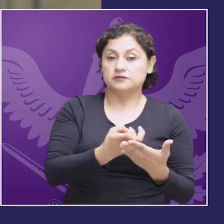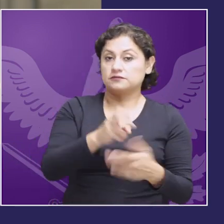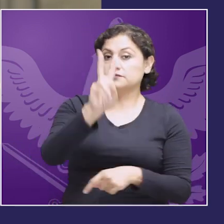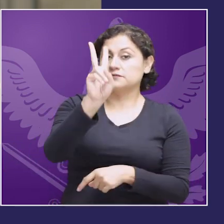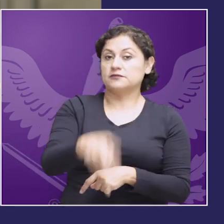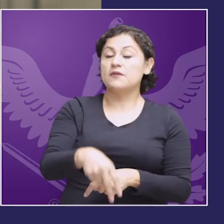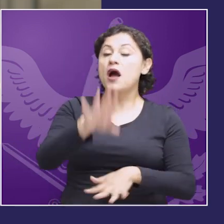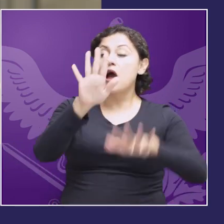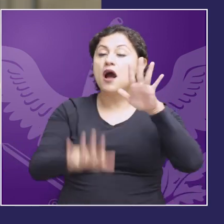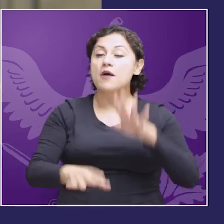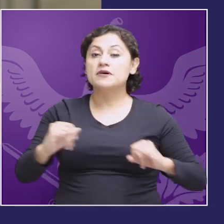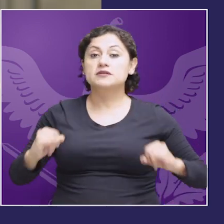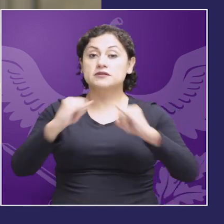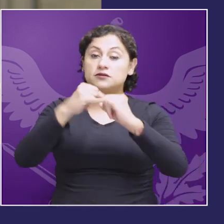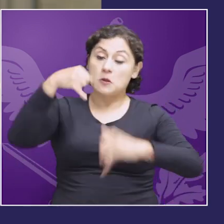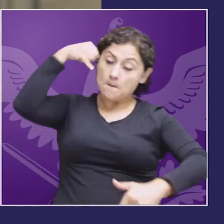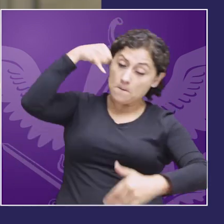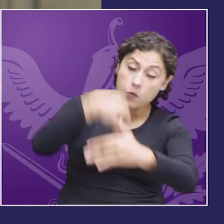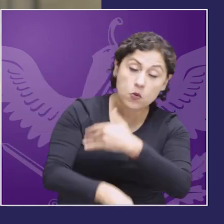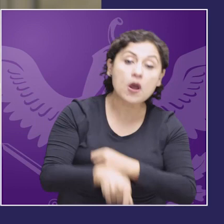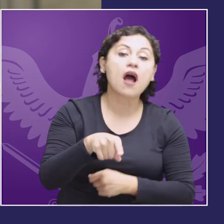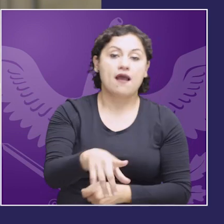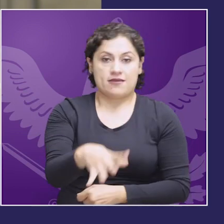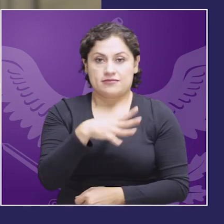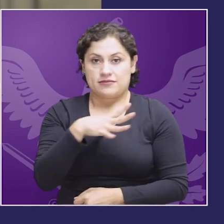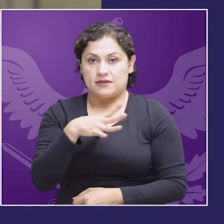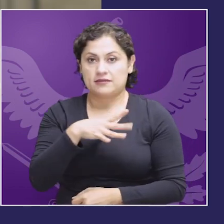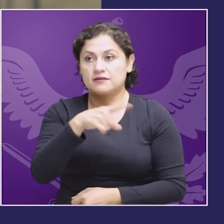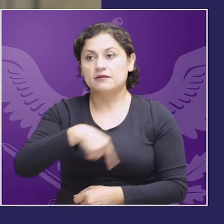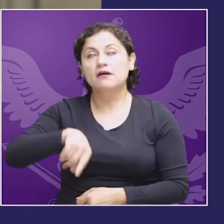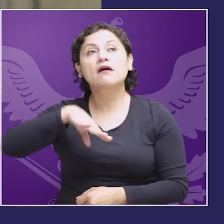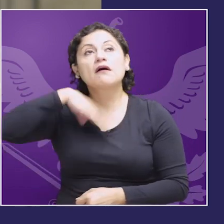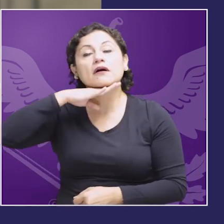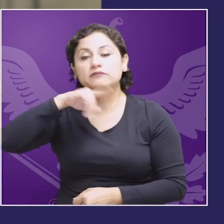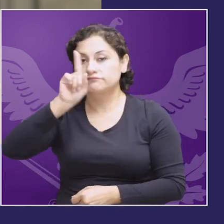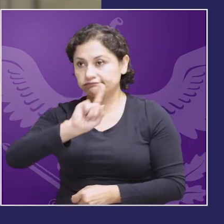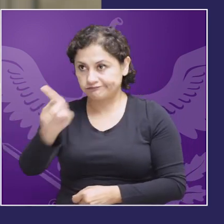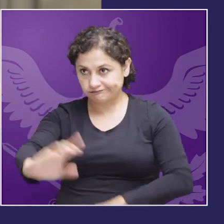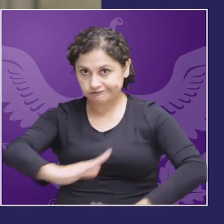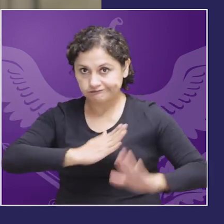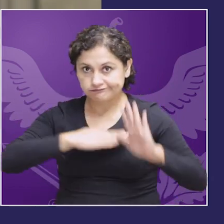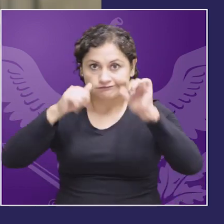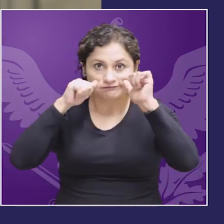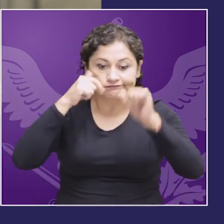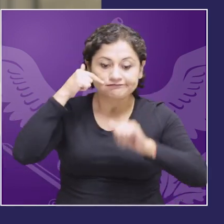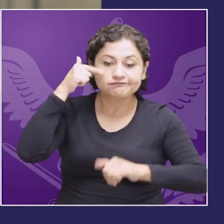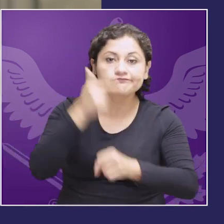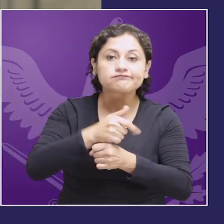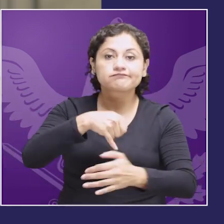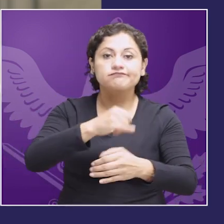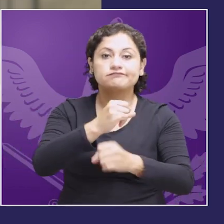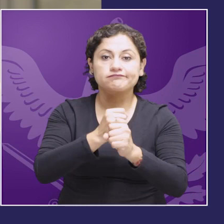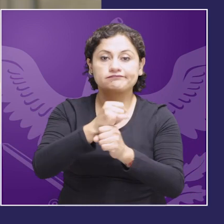normalizadas en todas las instituciones, pero como el Poder Judicial también las tiene. Ese ámbito como